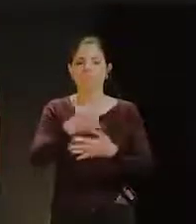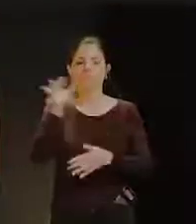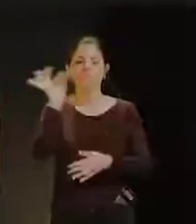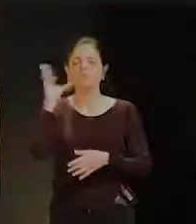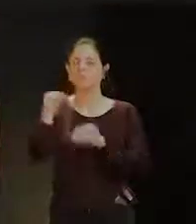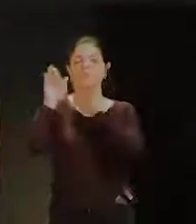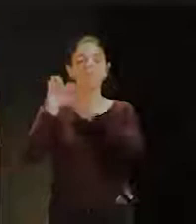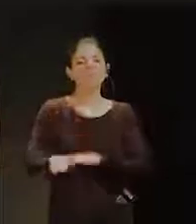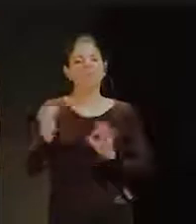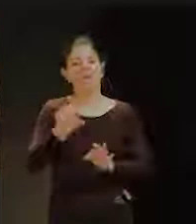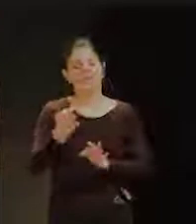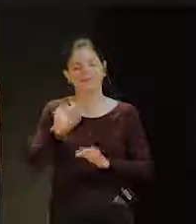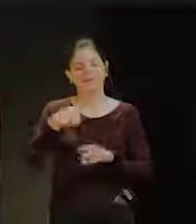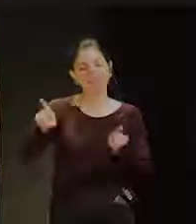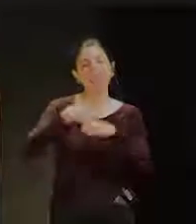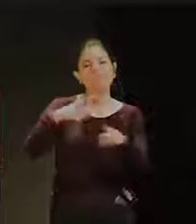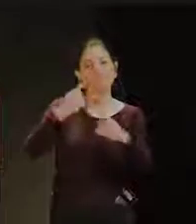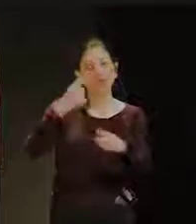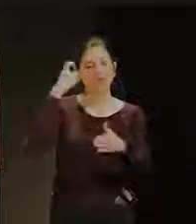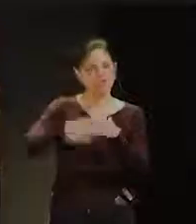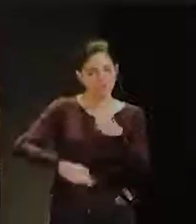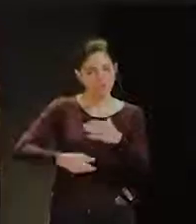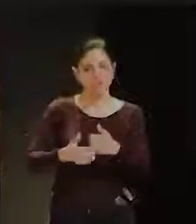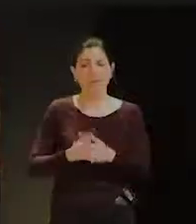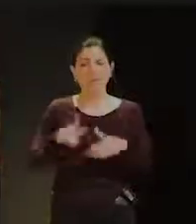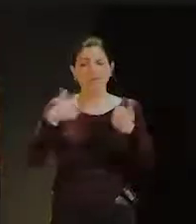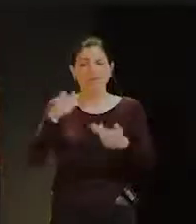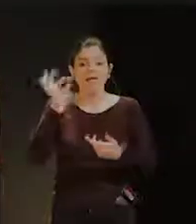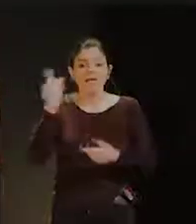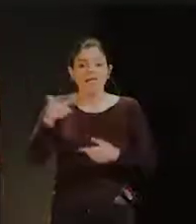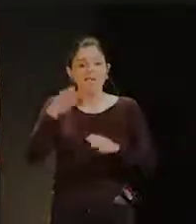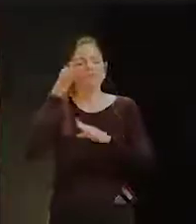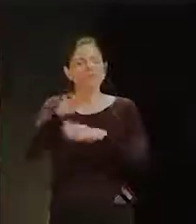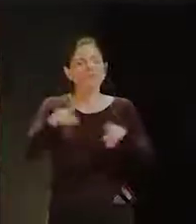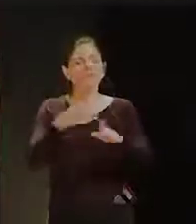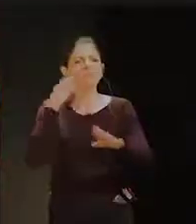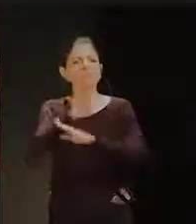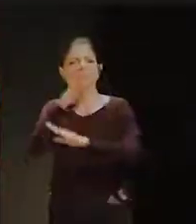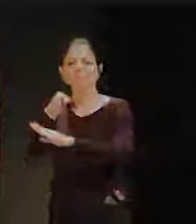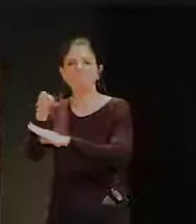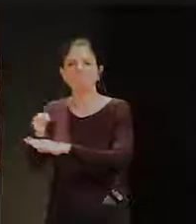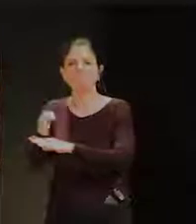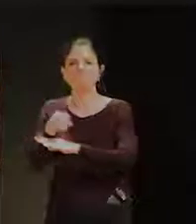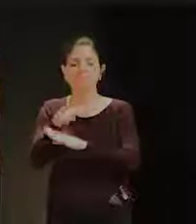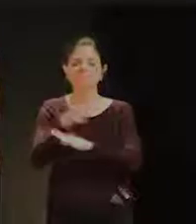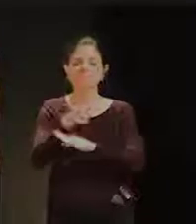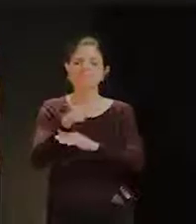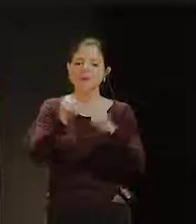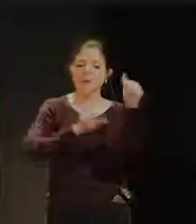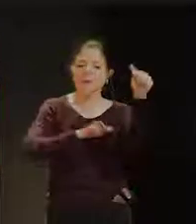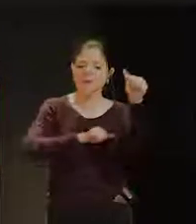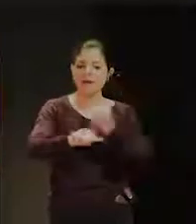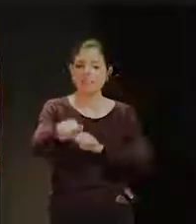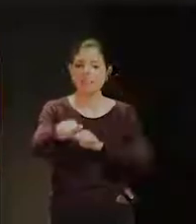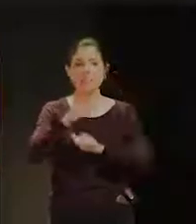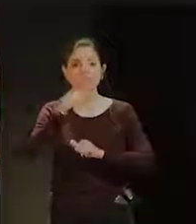muy fan de la música rock y de heavy metal. Entonces ella iba a los festivales y a raíz de eso, de